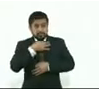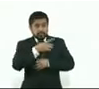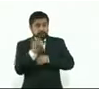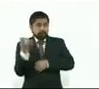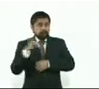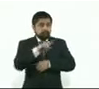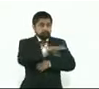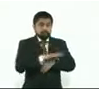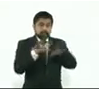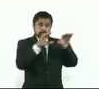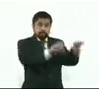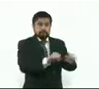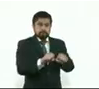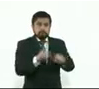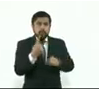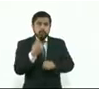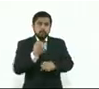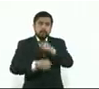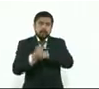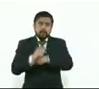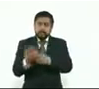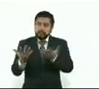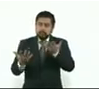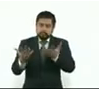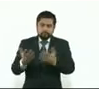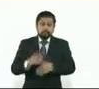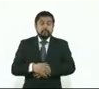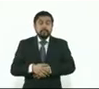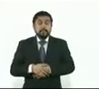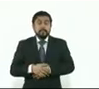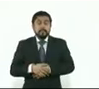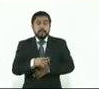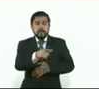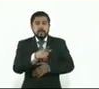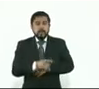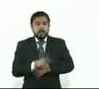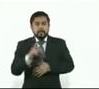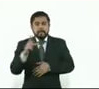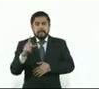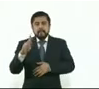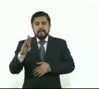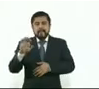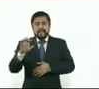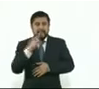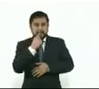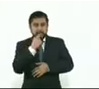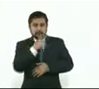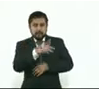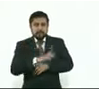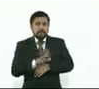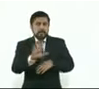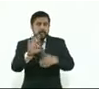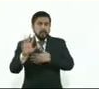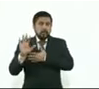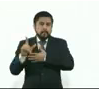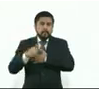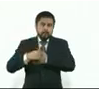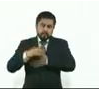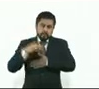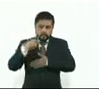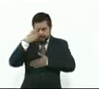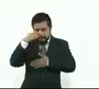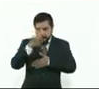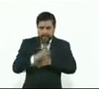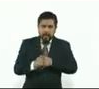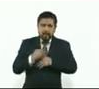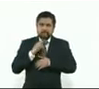Y también hay un compromiso de PDI de una reestructuración completa que ya ha iniciado para mejorar las condiciones de apoyo